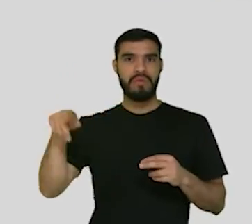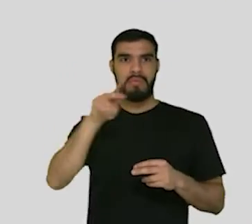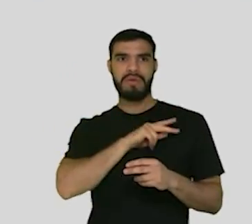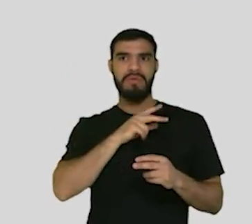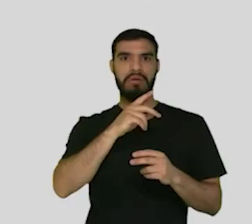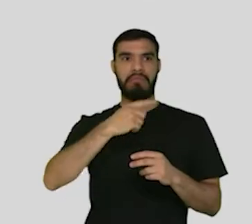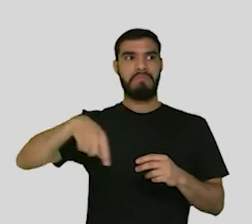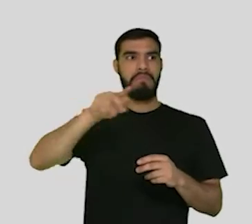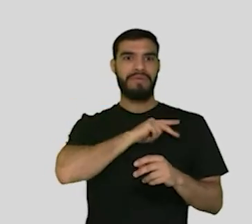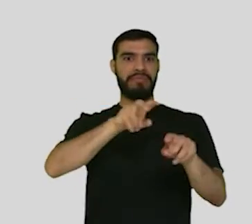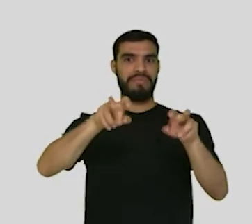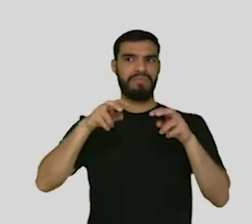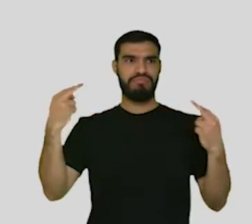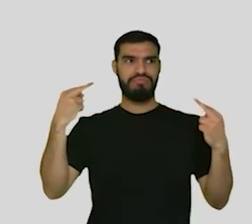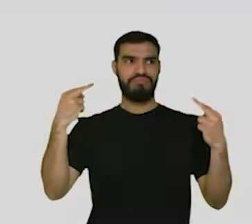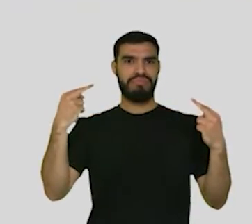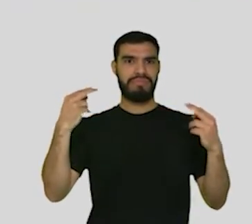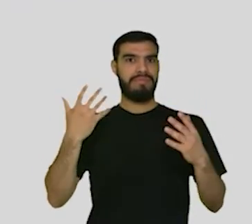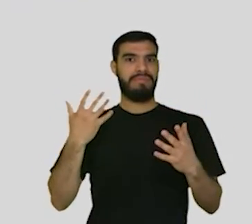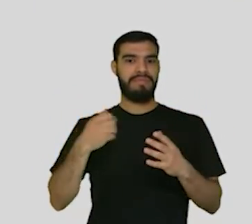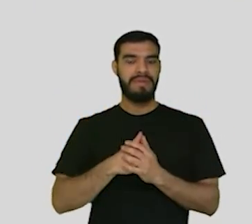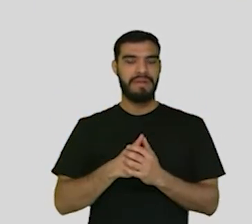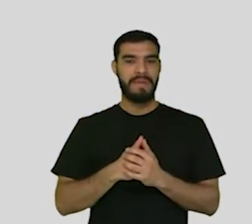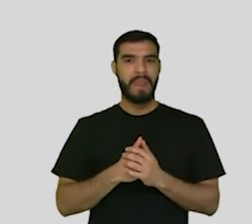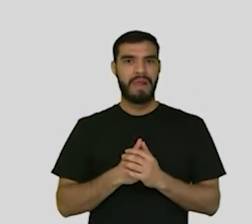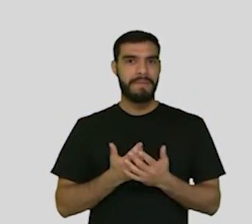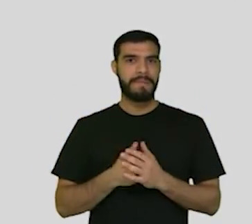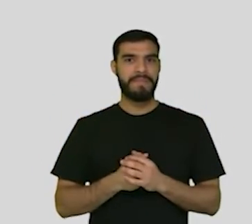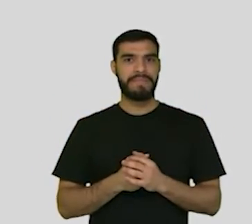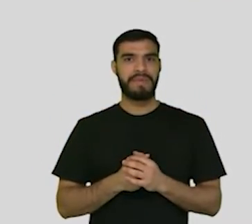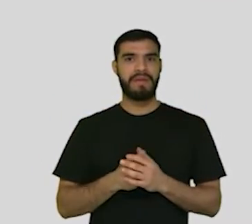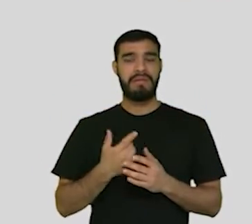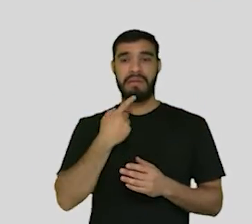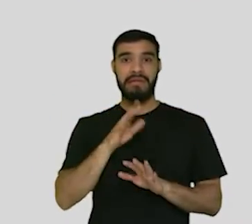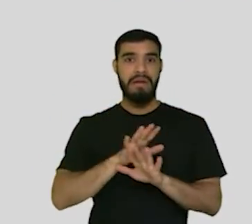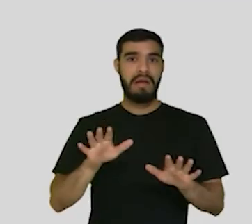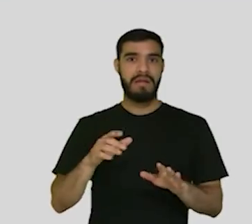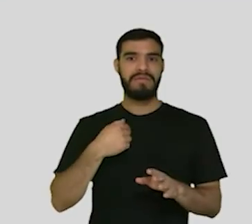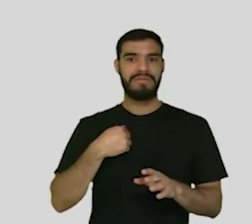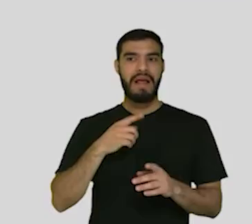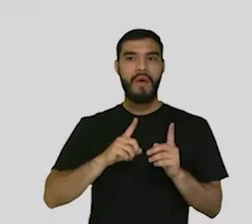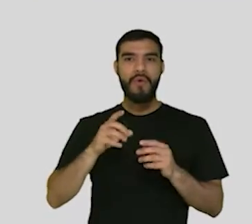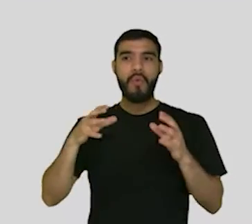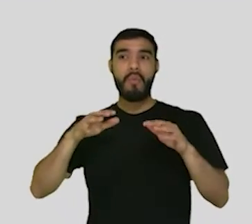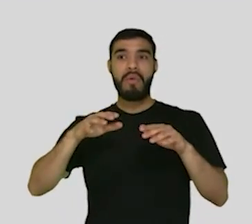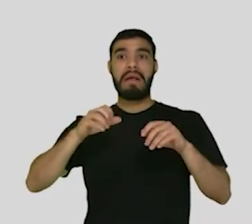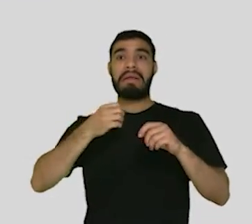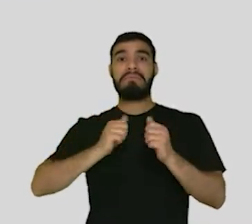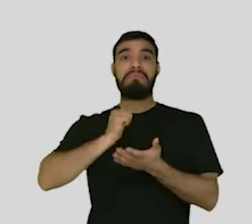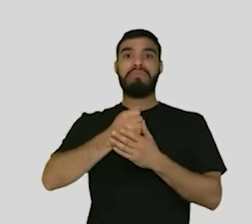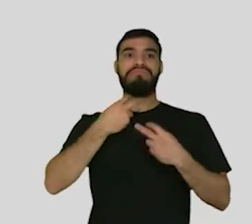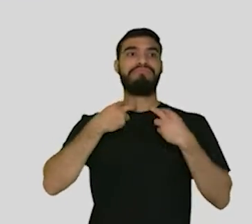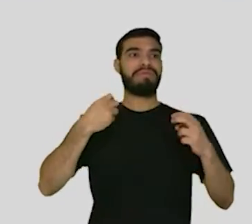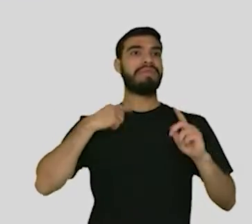gua, ha o mañana, maite, se deje a yepa. ¿Quién ni apetece? Se ve.